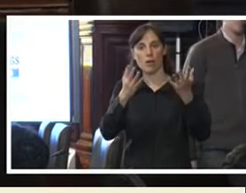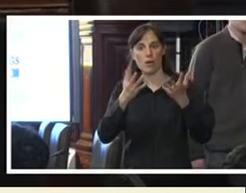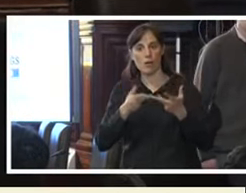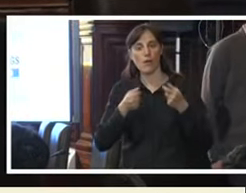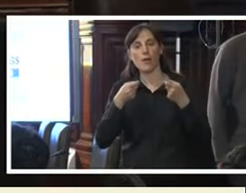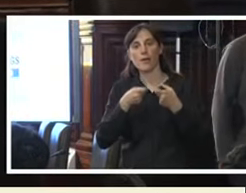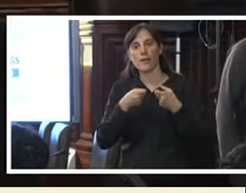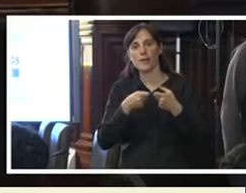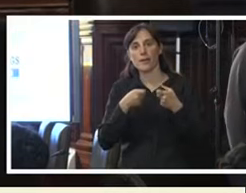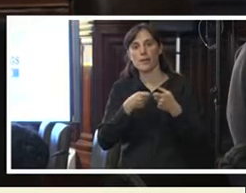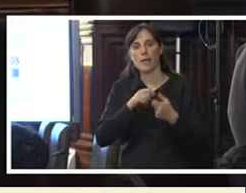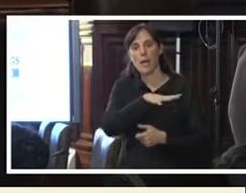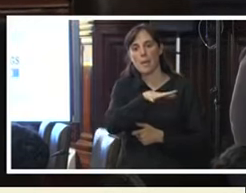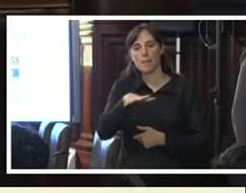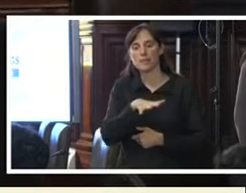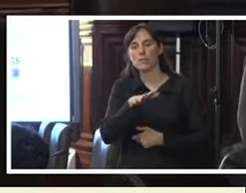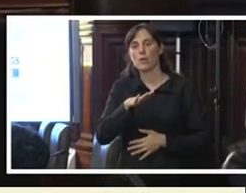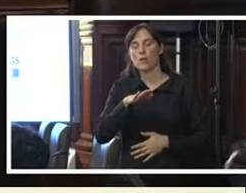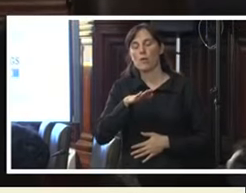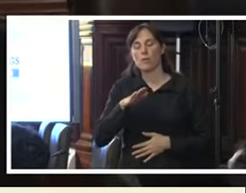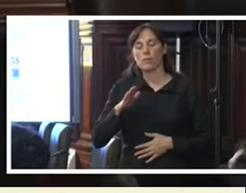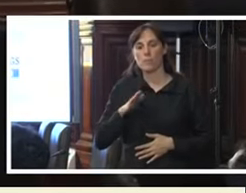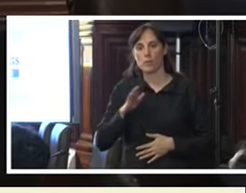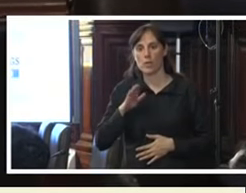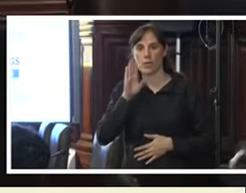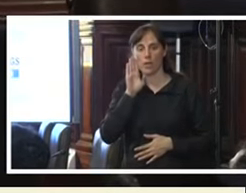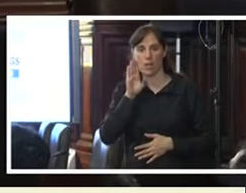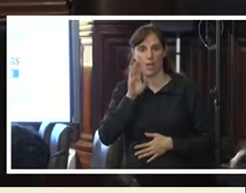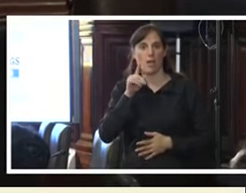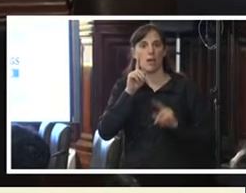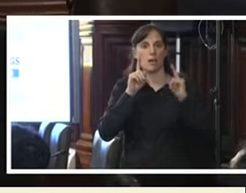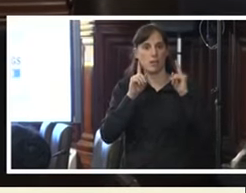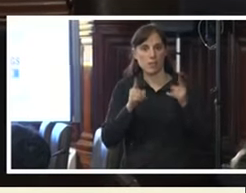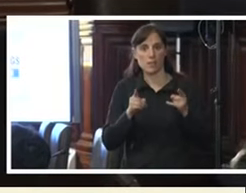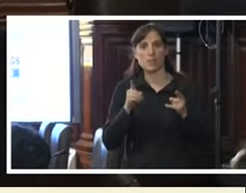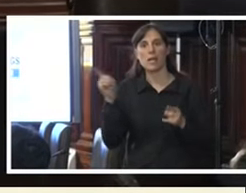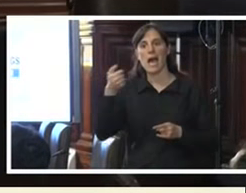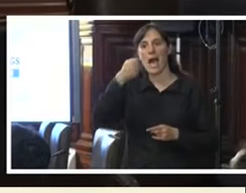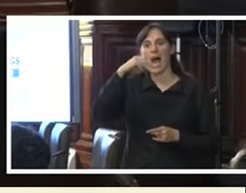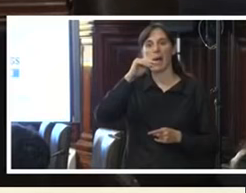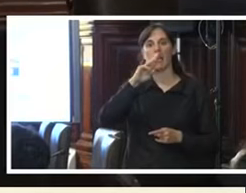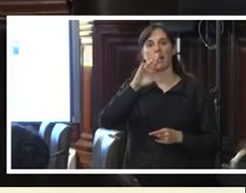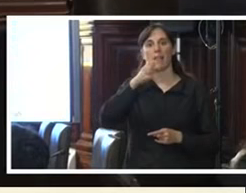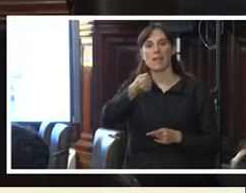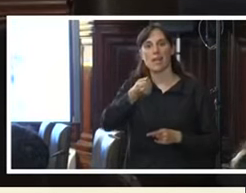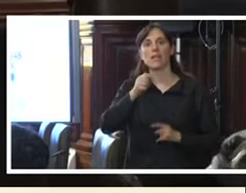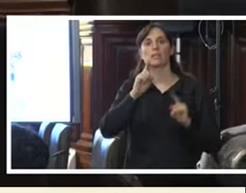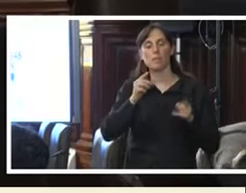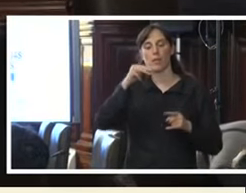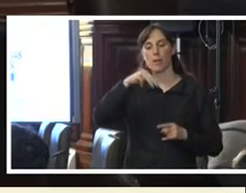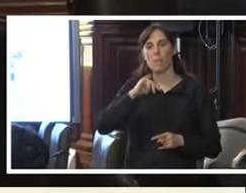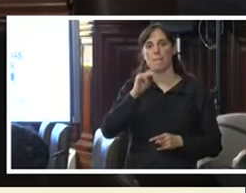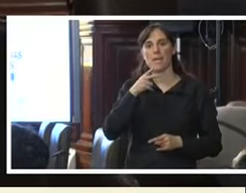del espacio de mujeres lesbianas salvadoreñas por la diversidad es muy les andrea ayala y michael adams